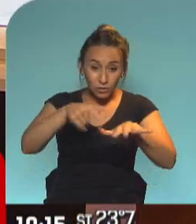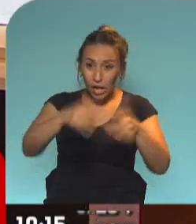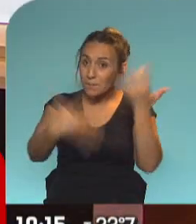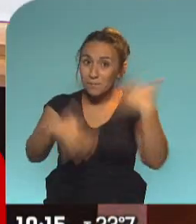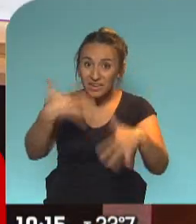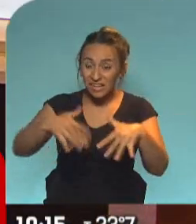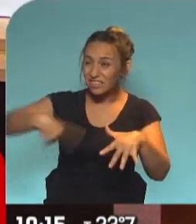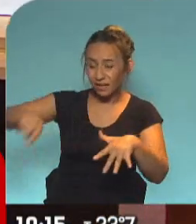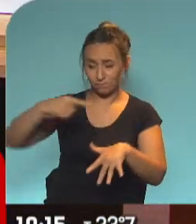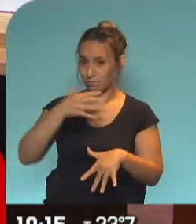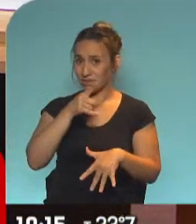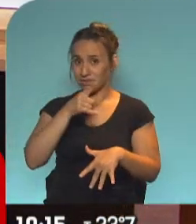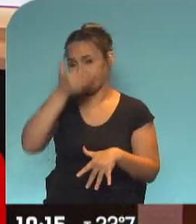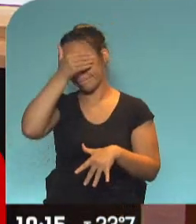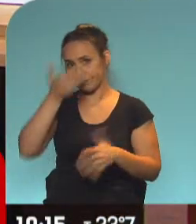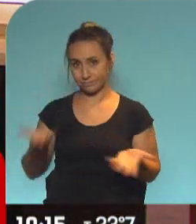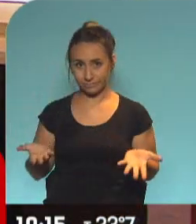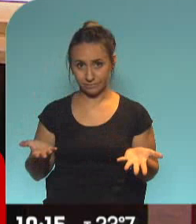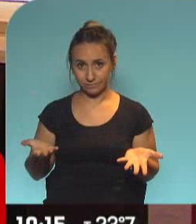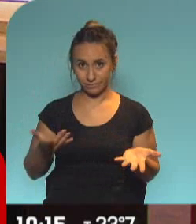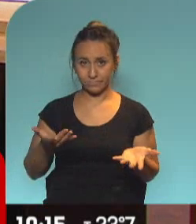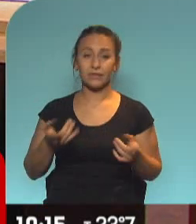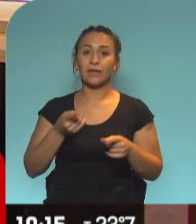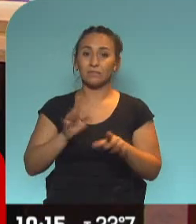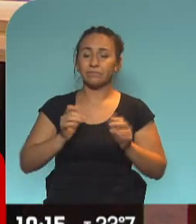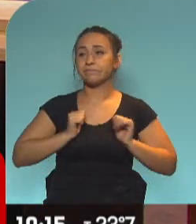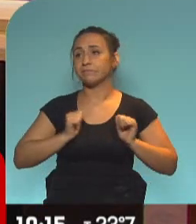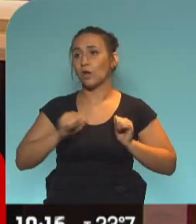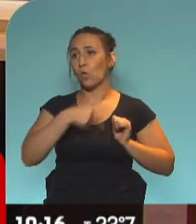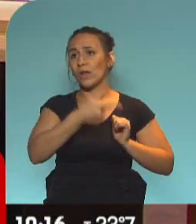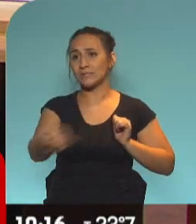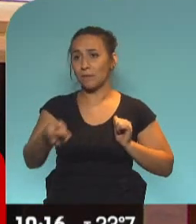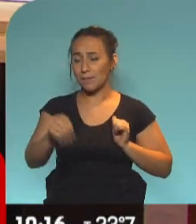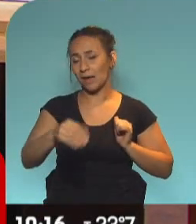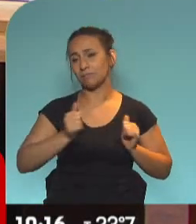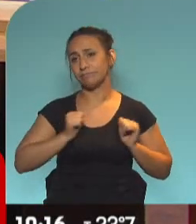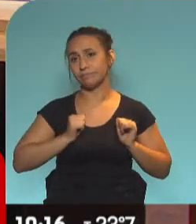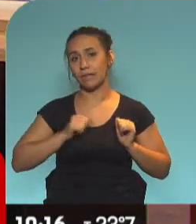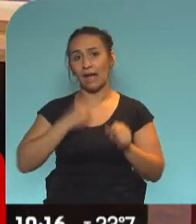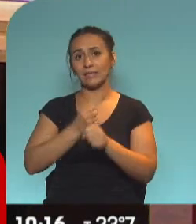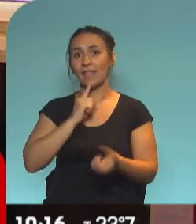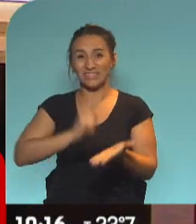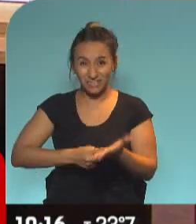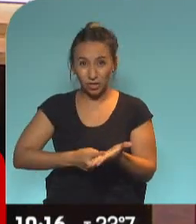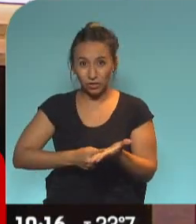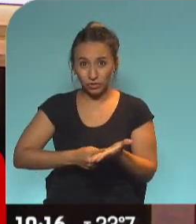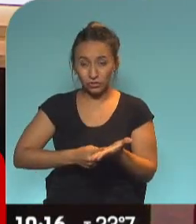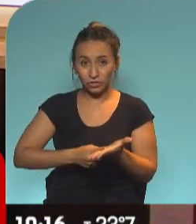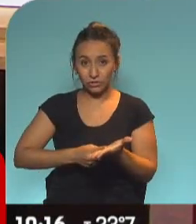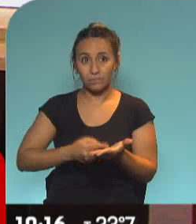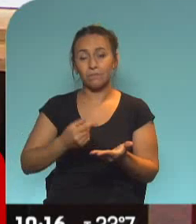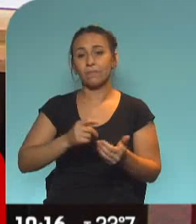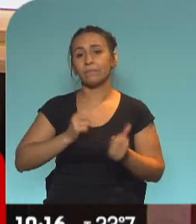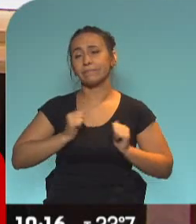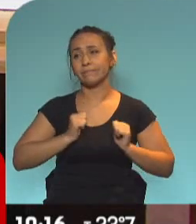No la comprenden como tal. Demorar una semana más en tomar medidas para tratar de